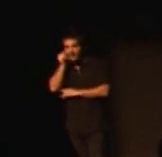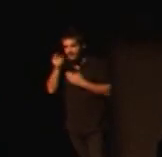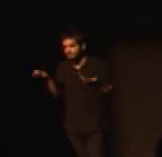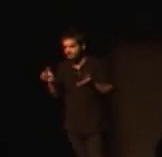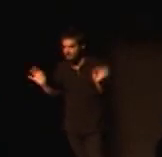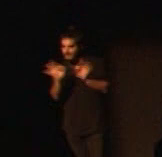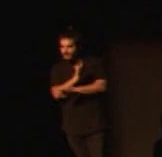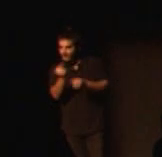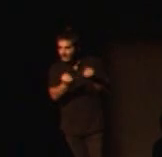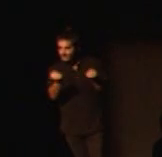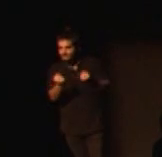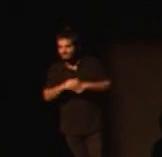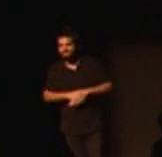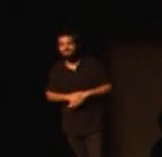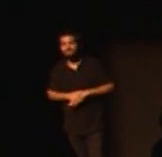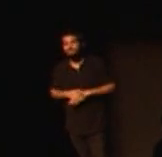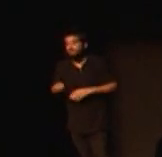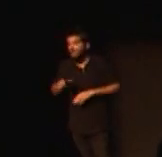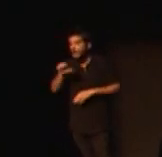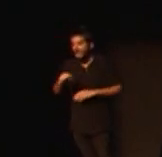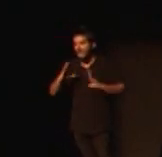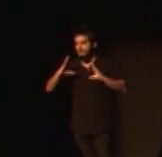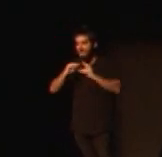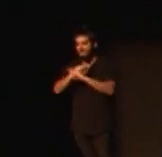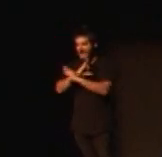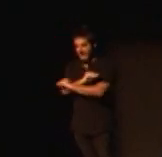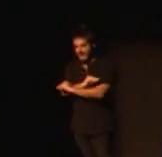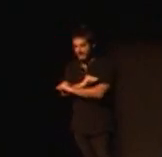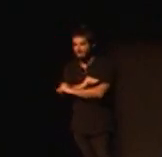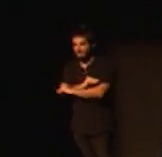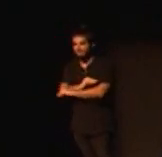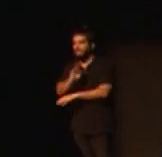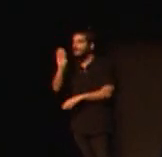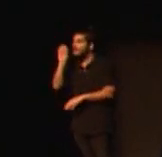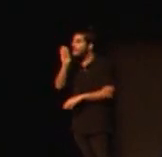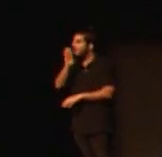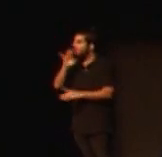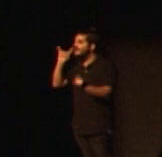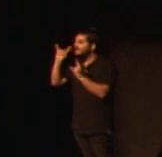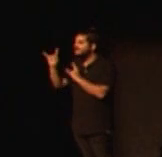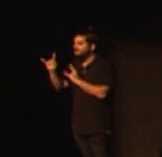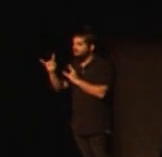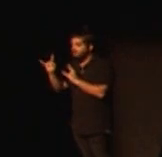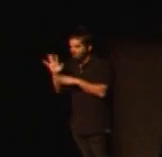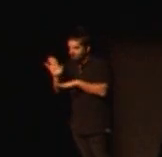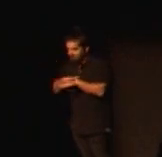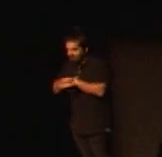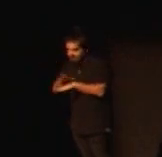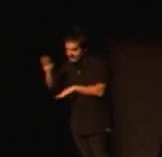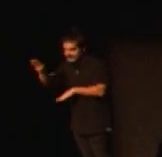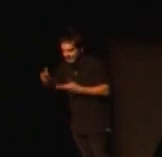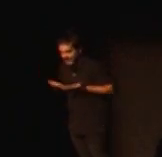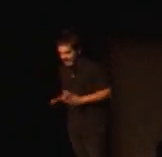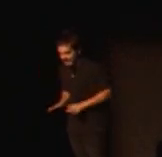pues el otro día cogí un BlaBlaCar, iba en la parte de atrás con una niña y le llama por teléfono la madre a la niña. Y la niña, hola mamá, es que voy aquí al lado de una chica